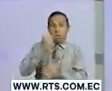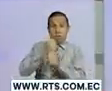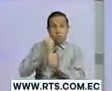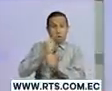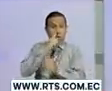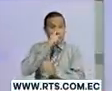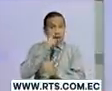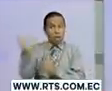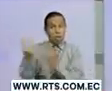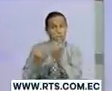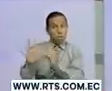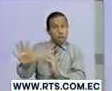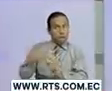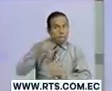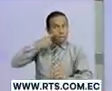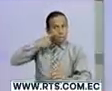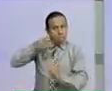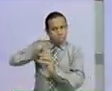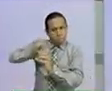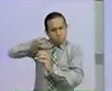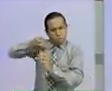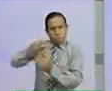determinar en qué condiciones se encuentran.